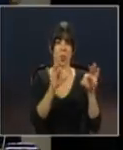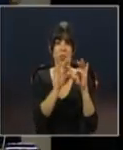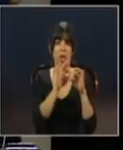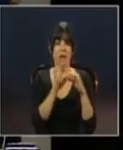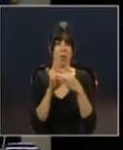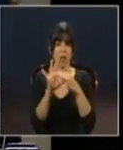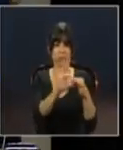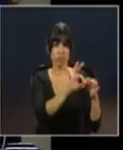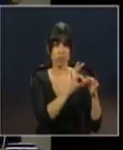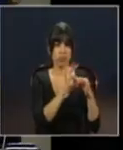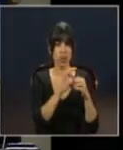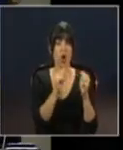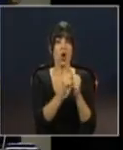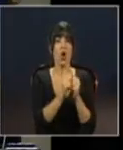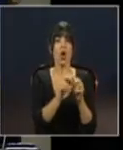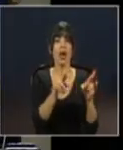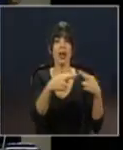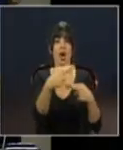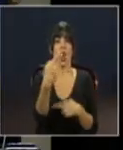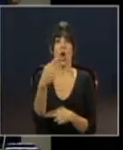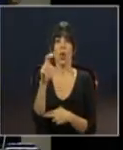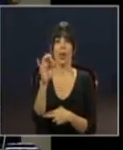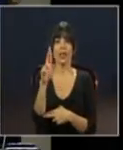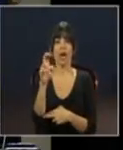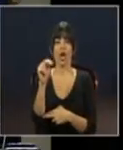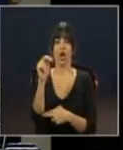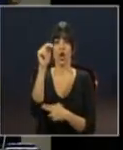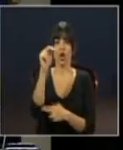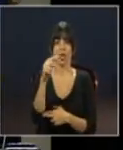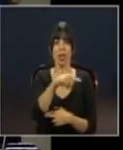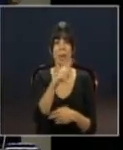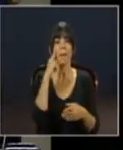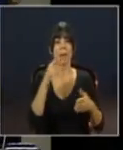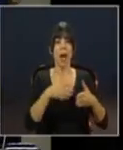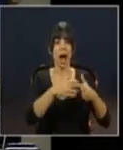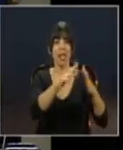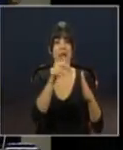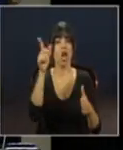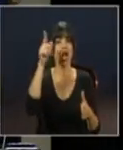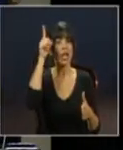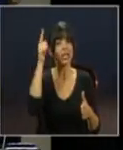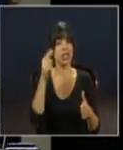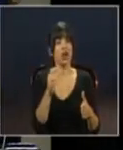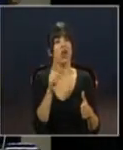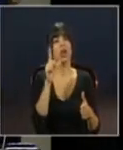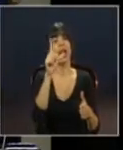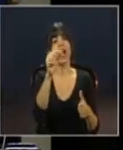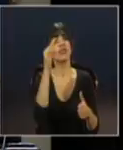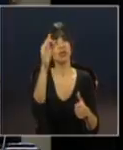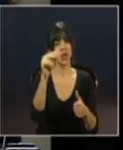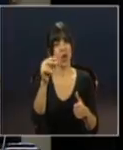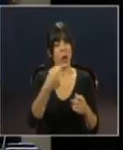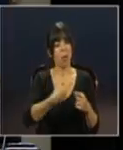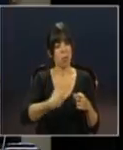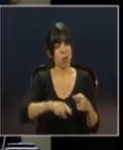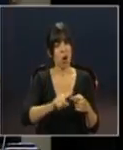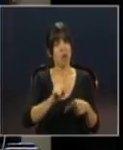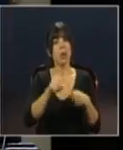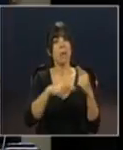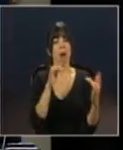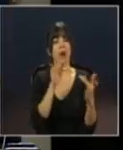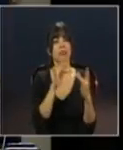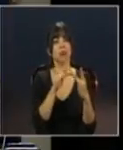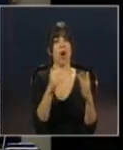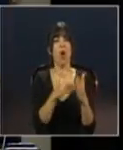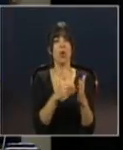junto con la región Huetar Norte del corredor logístico que en un día no muy lejano comunicará otra vez el